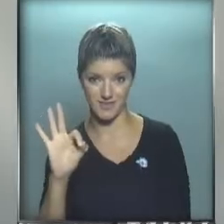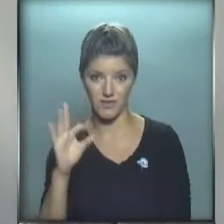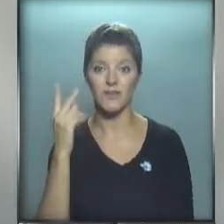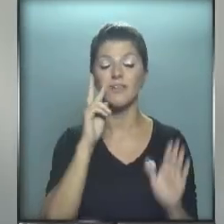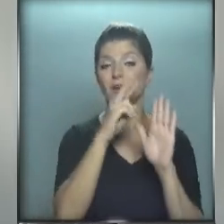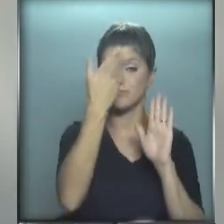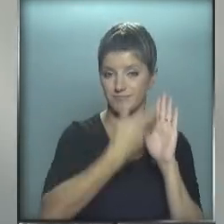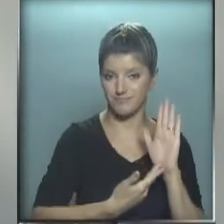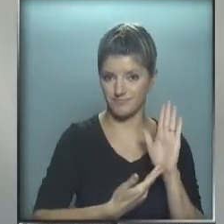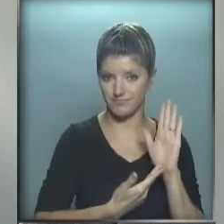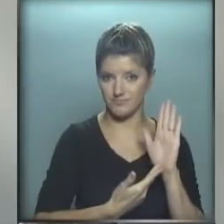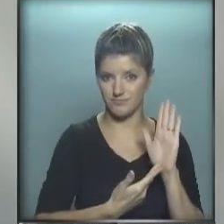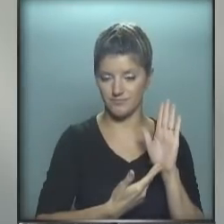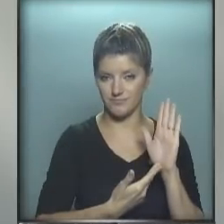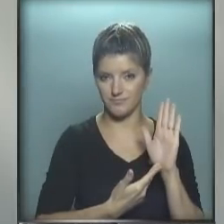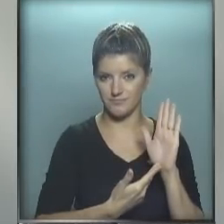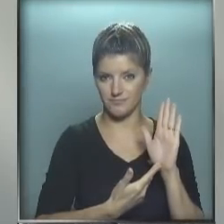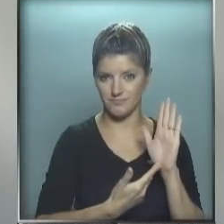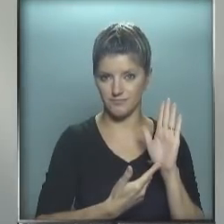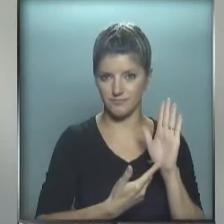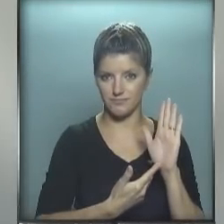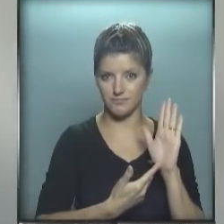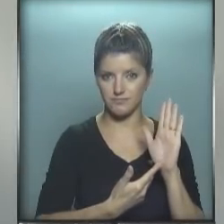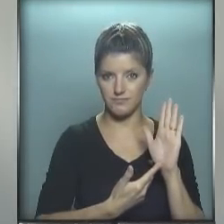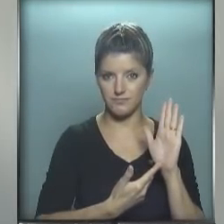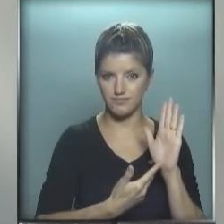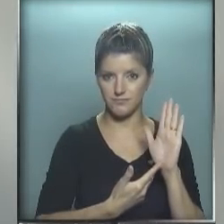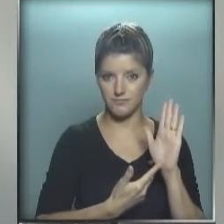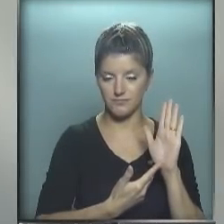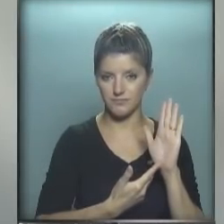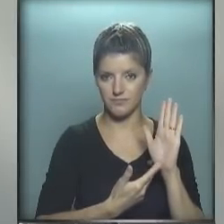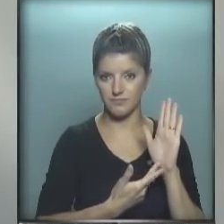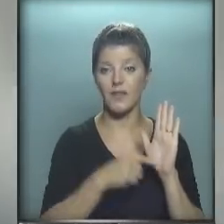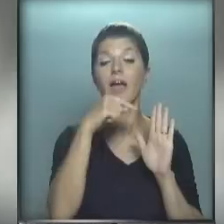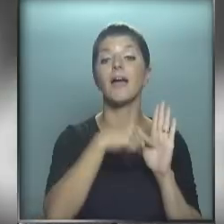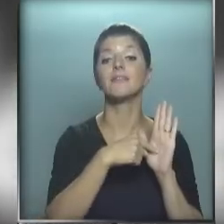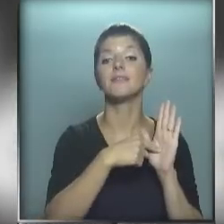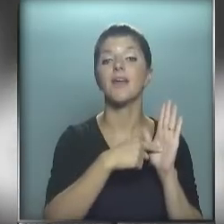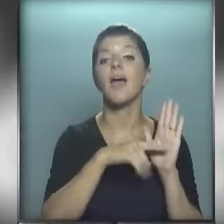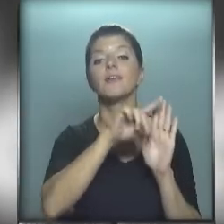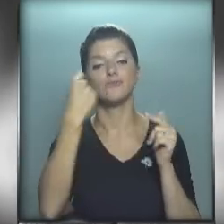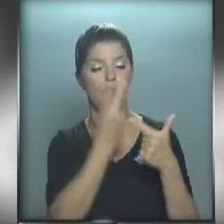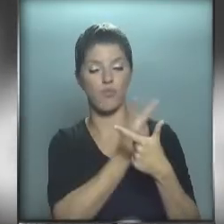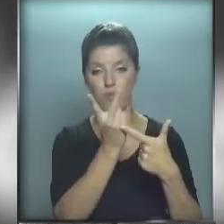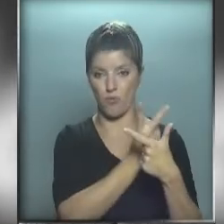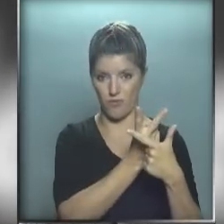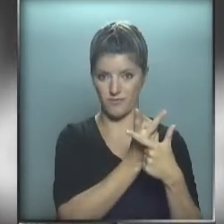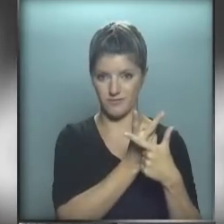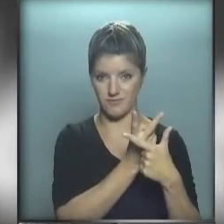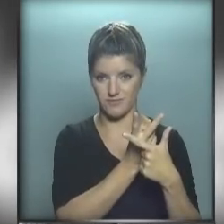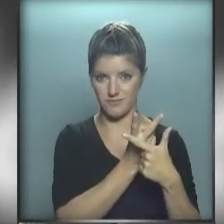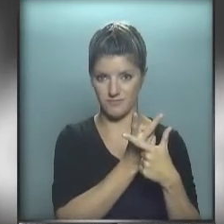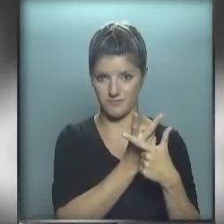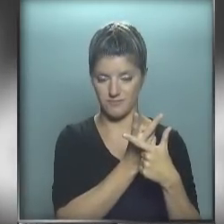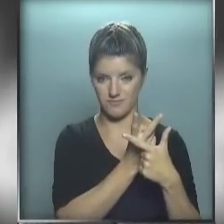narraciones de la política Argentina y narraciones de la independencia Esta es el siglo XIX en todo el continente se llama